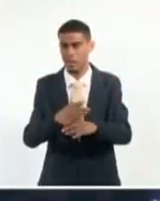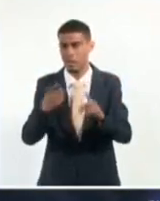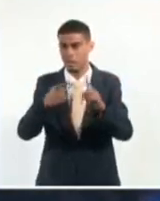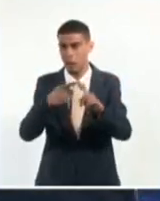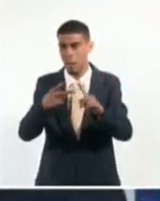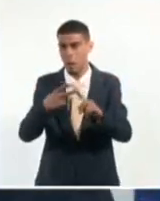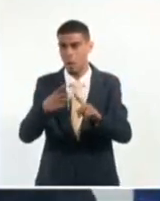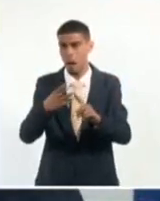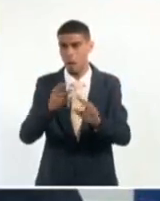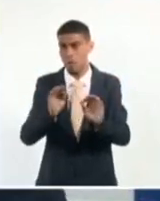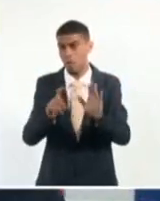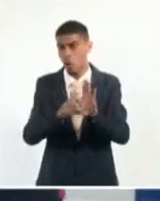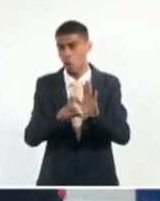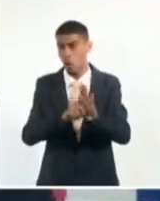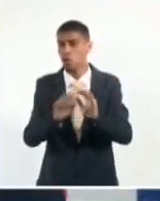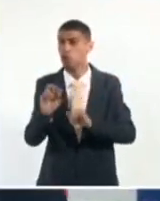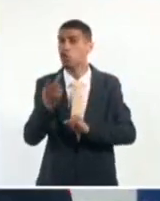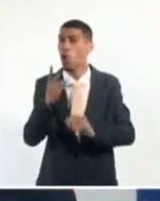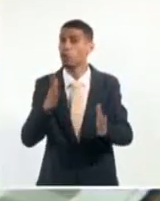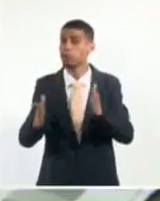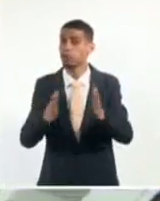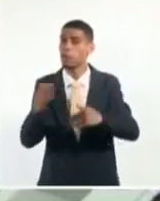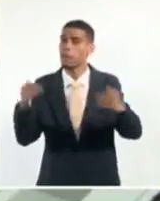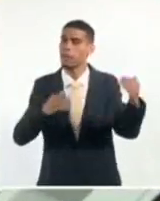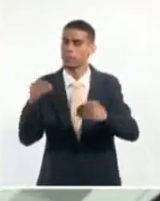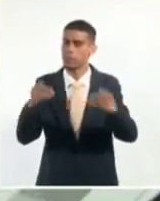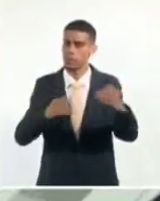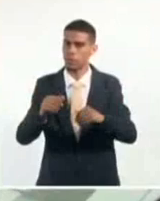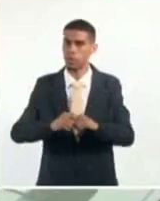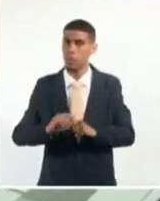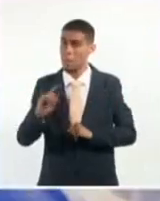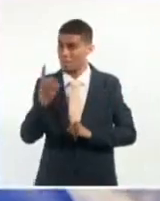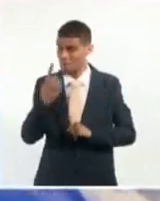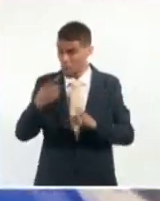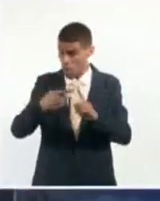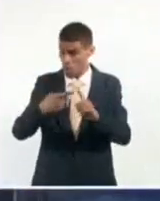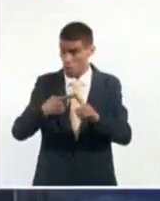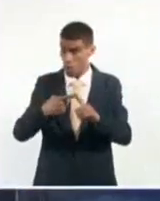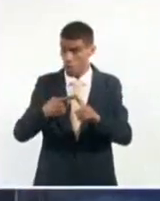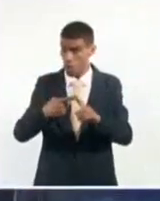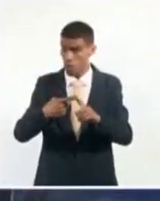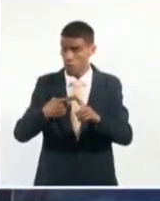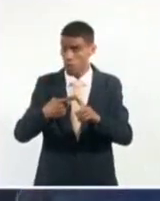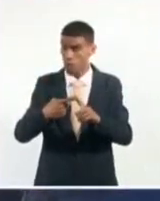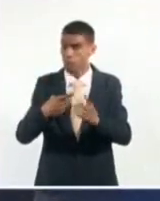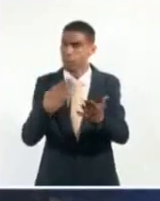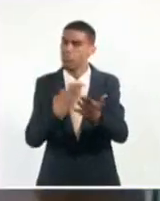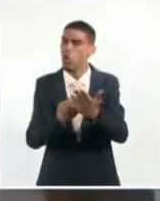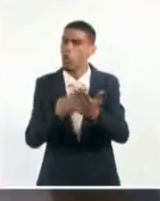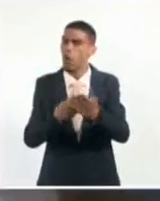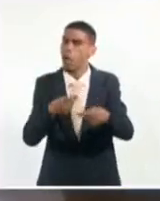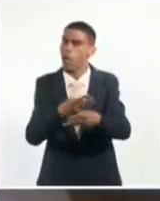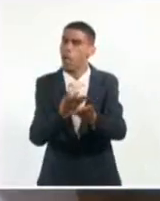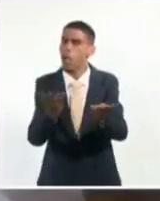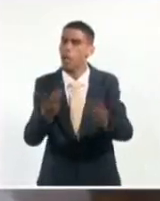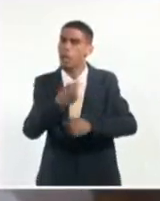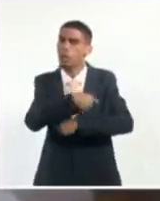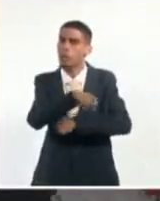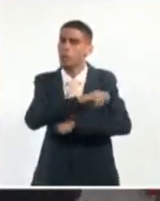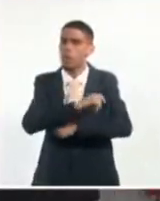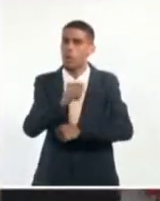aborda, fue sometido a dos procesos de participación, uno de consulta popular y otro de referendo. Es un